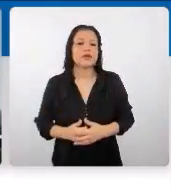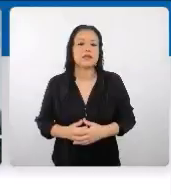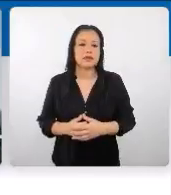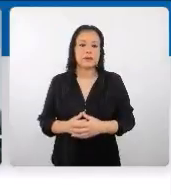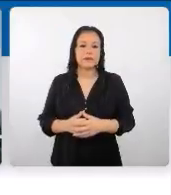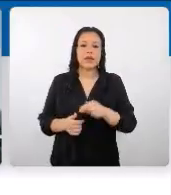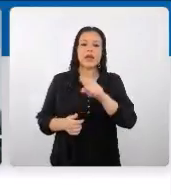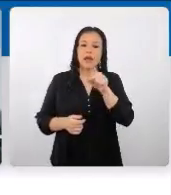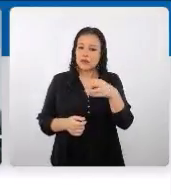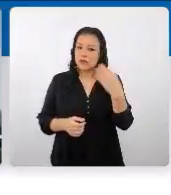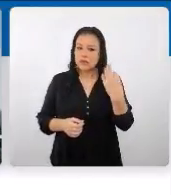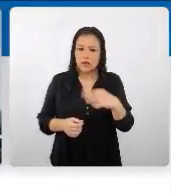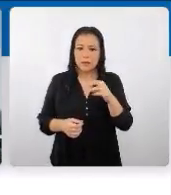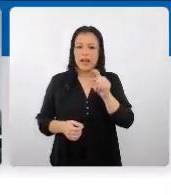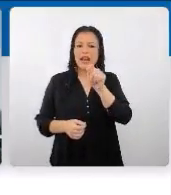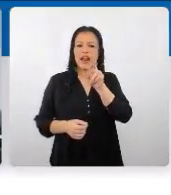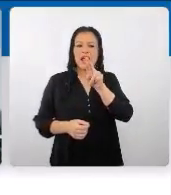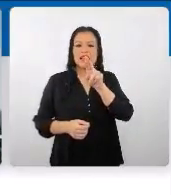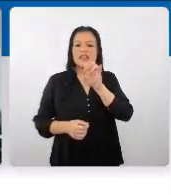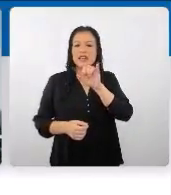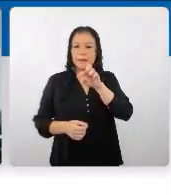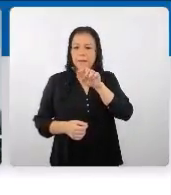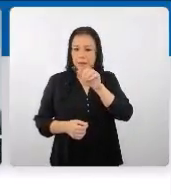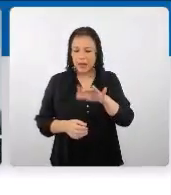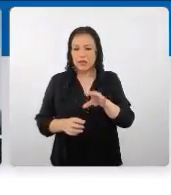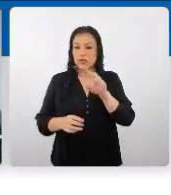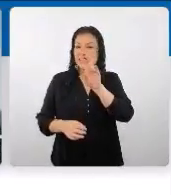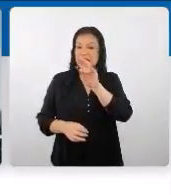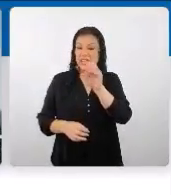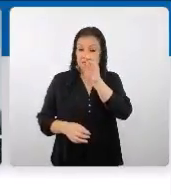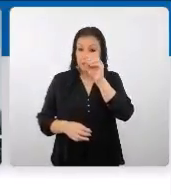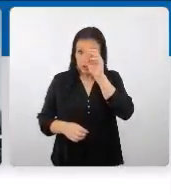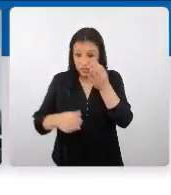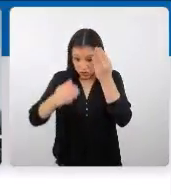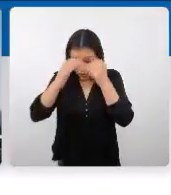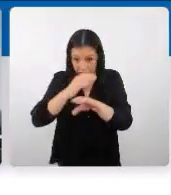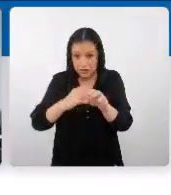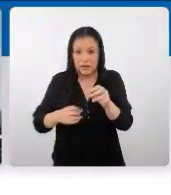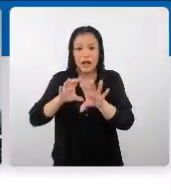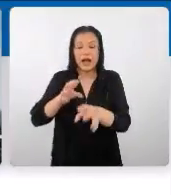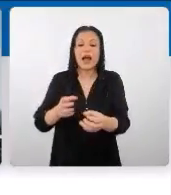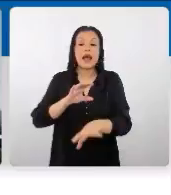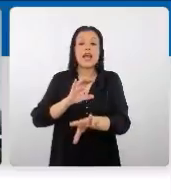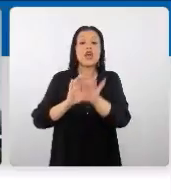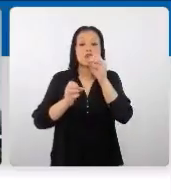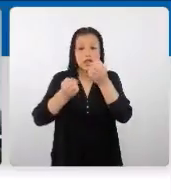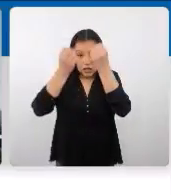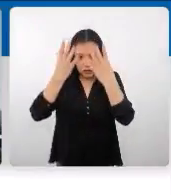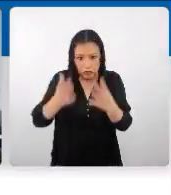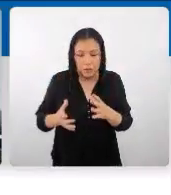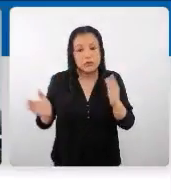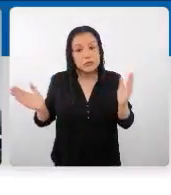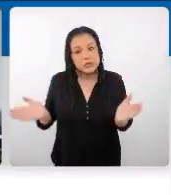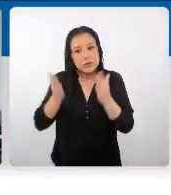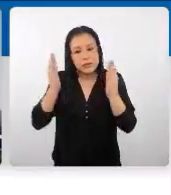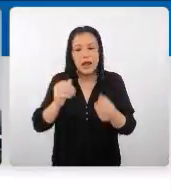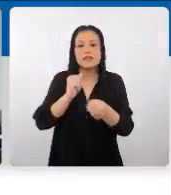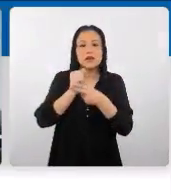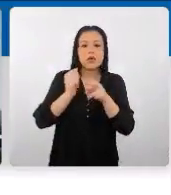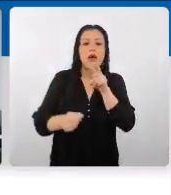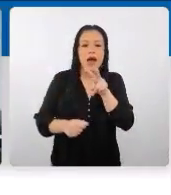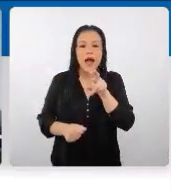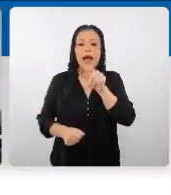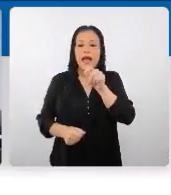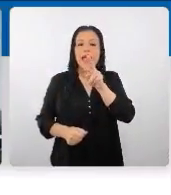siempre lidera. 70% encontraría información y se motivaría o sentiría mayor seguridad leyendo esta